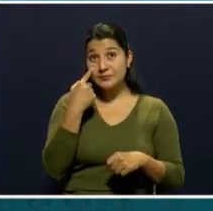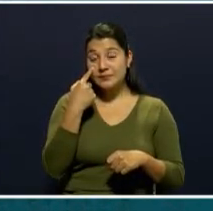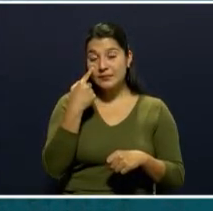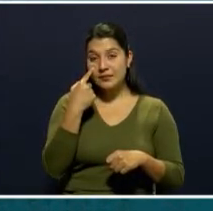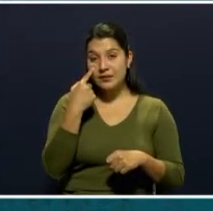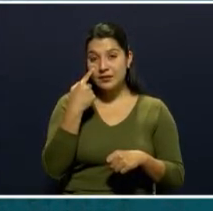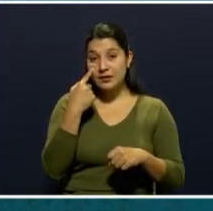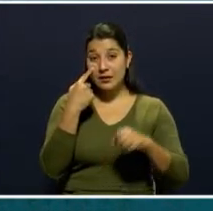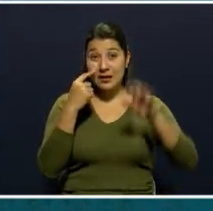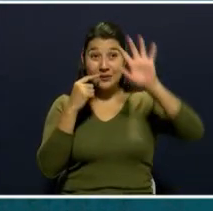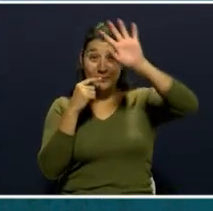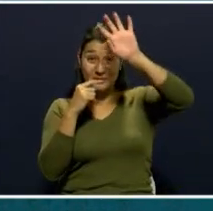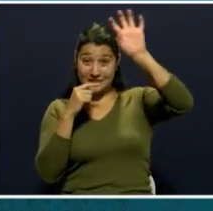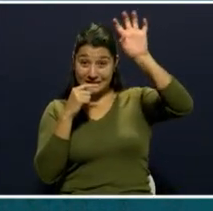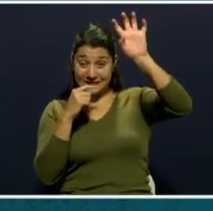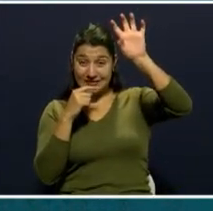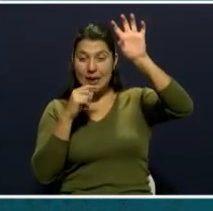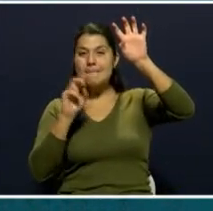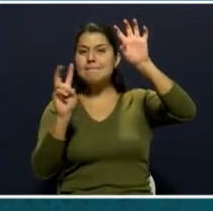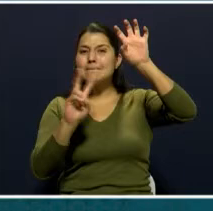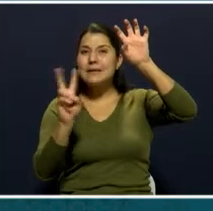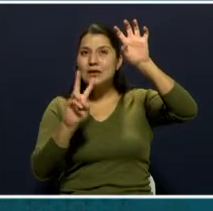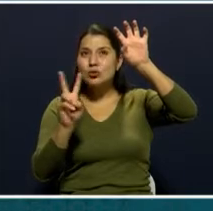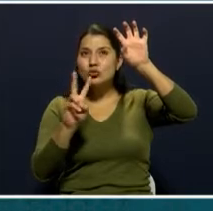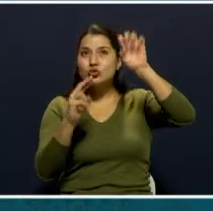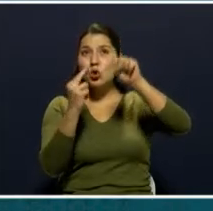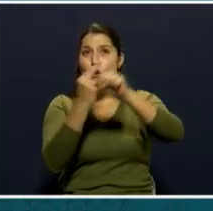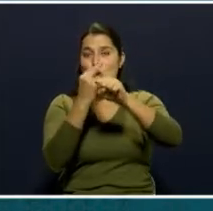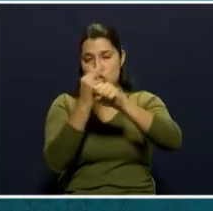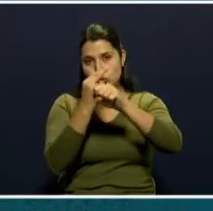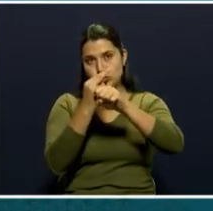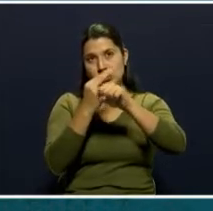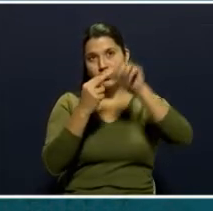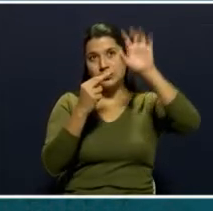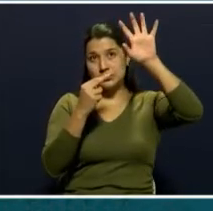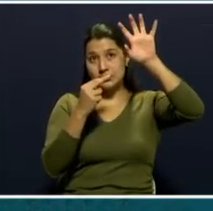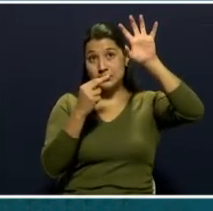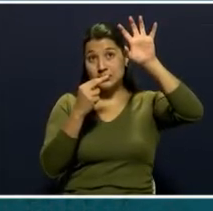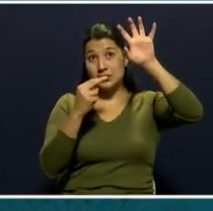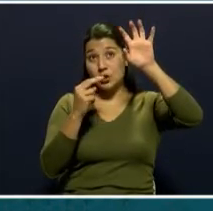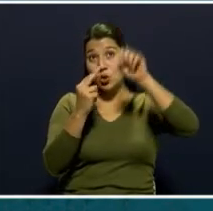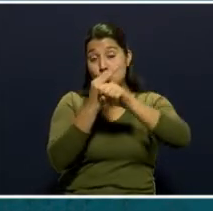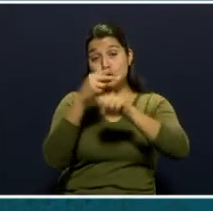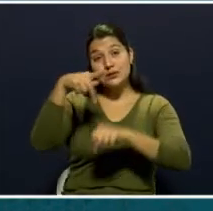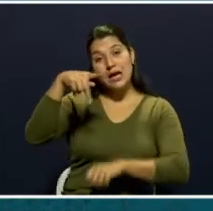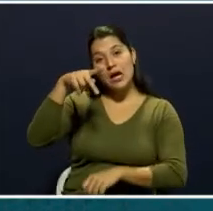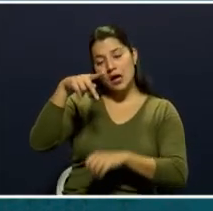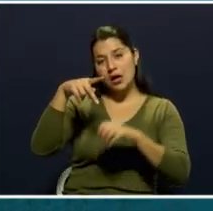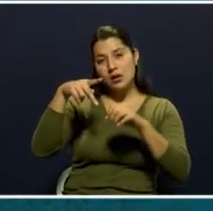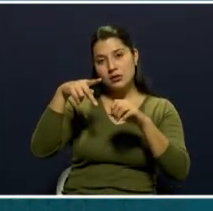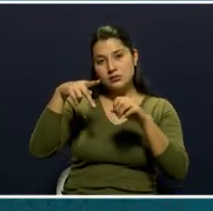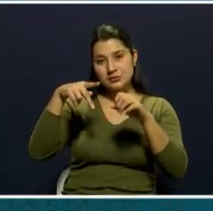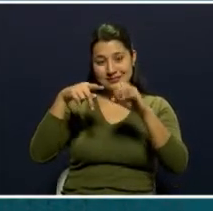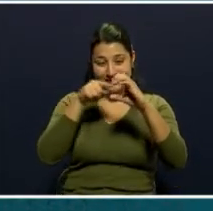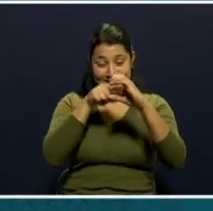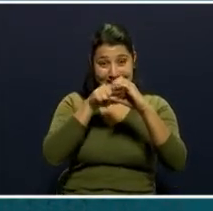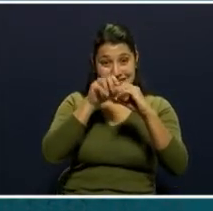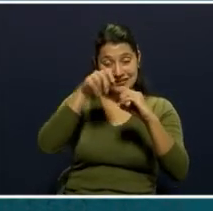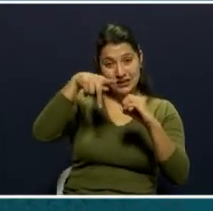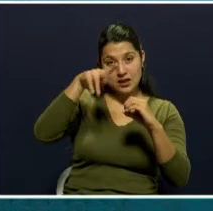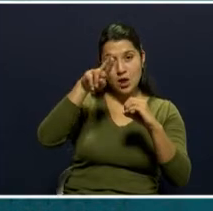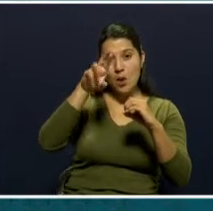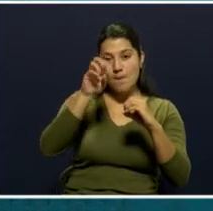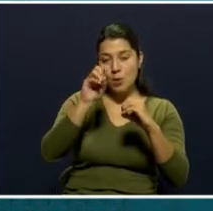izquierdo, el virus efectivamente usa estas dos proteínas para poder ingresar, pero es importante decir que los